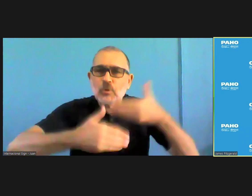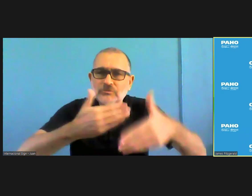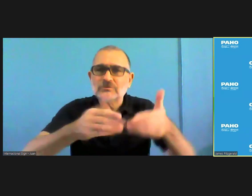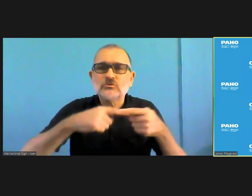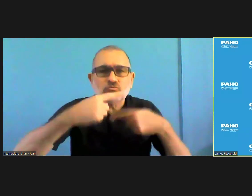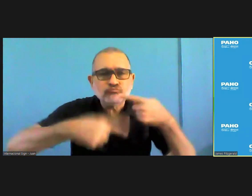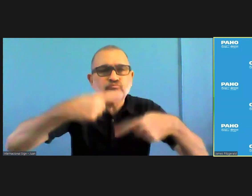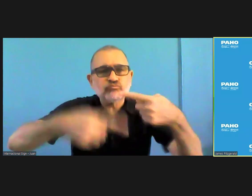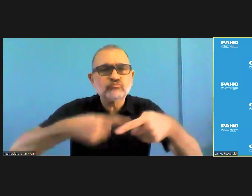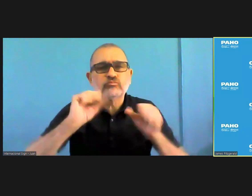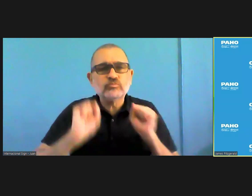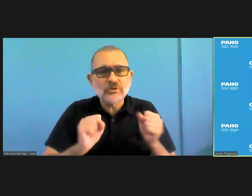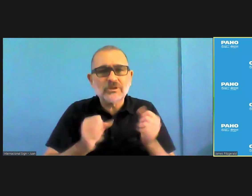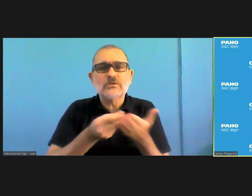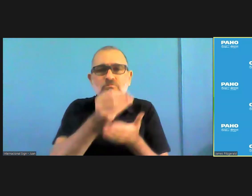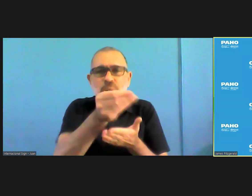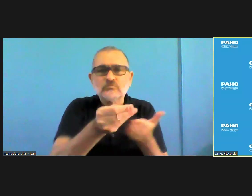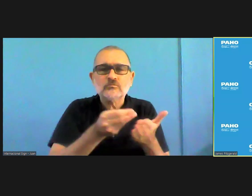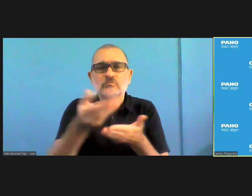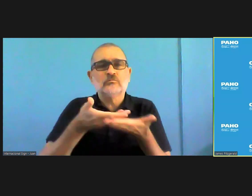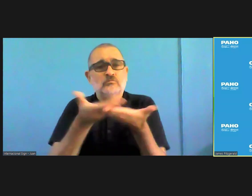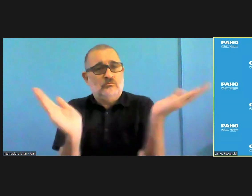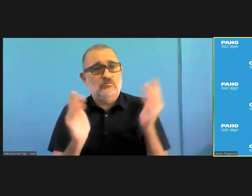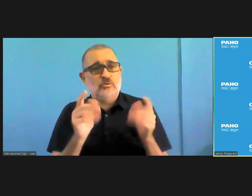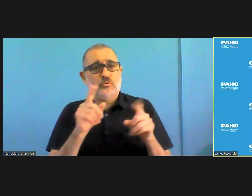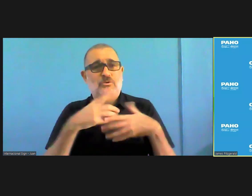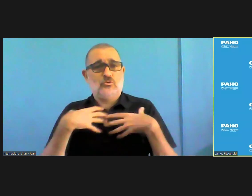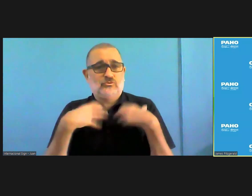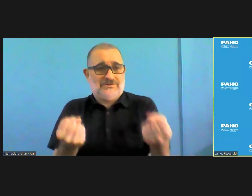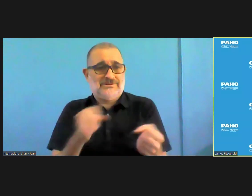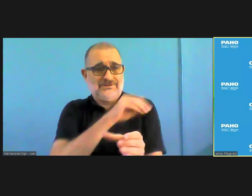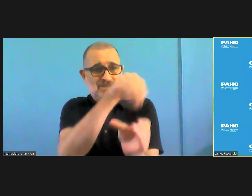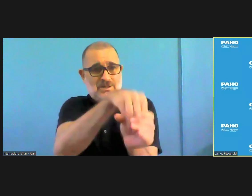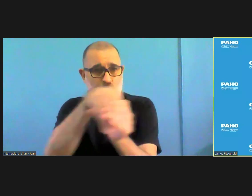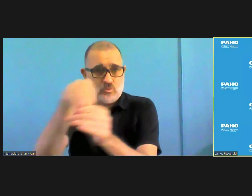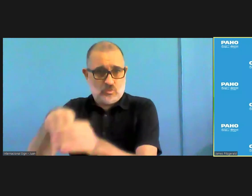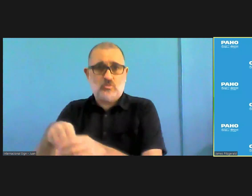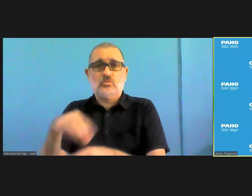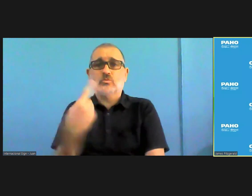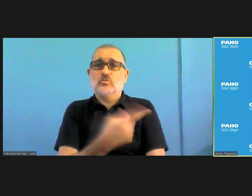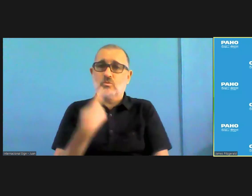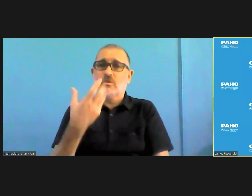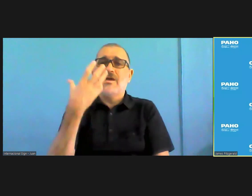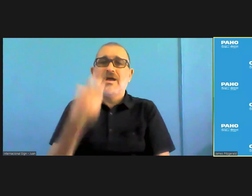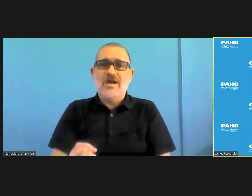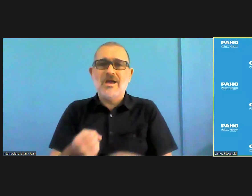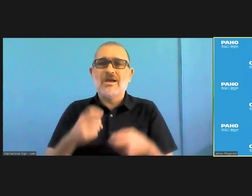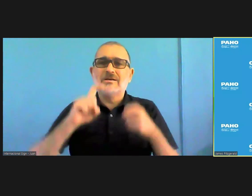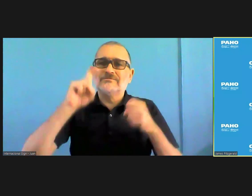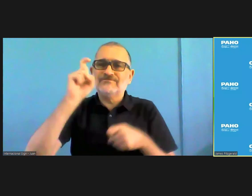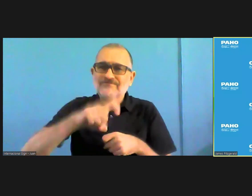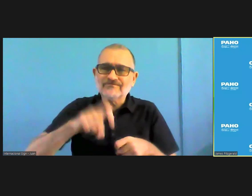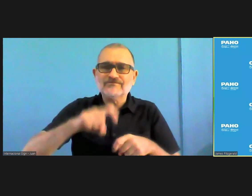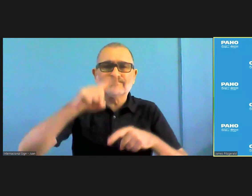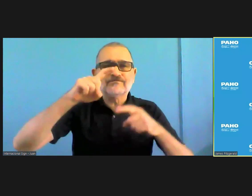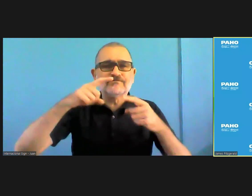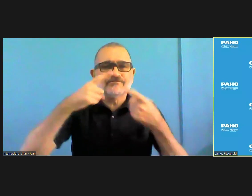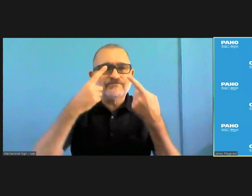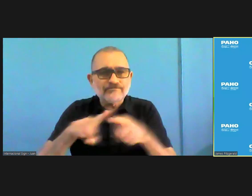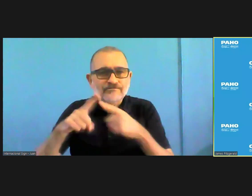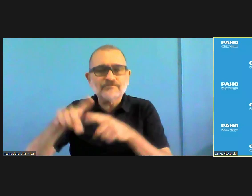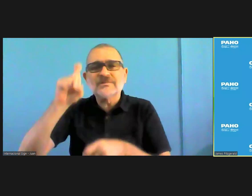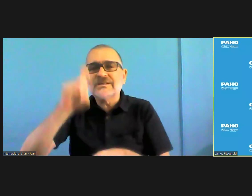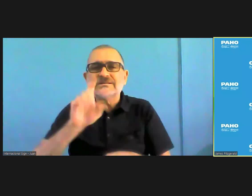que aseguramos las eficiencias necesarias que son tan necesarias. Y junto a esto estará el llamado a aumentar las inversiones